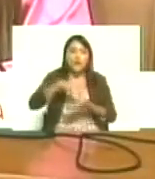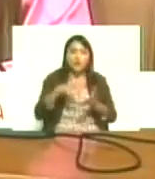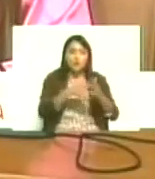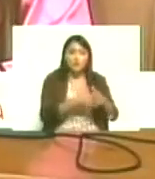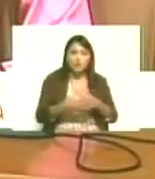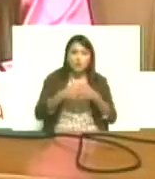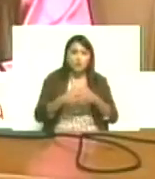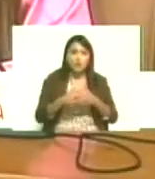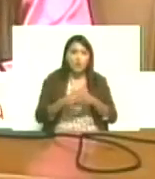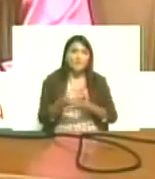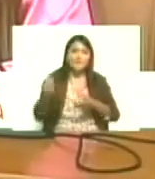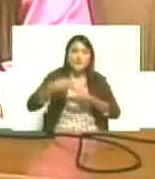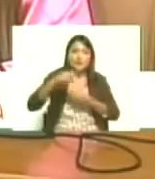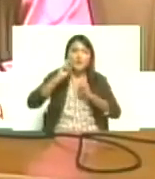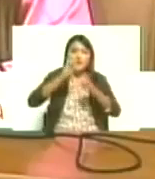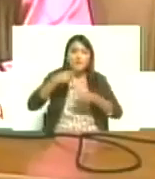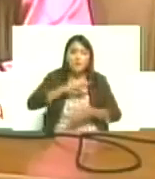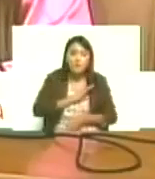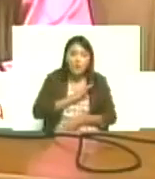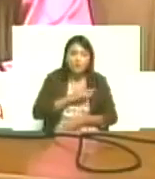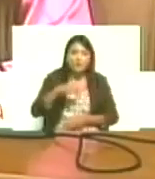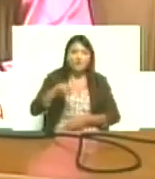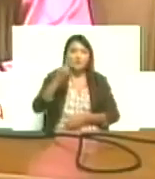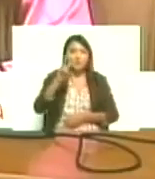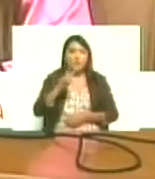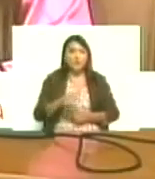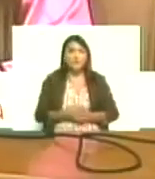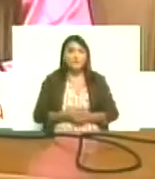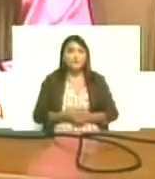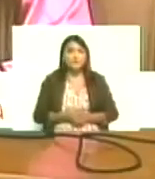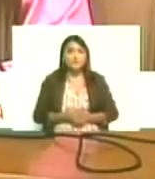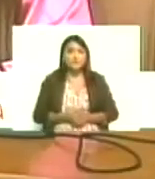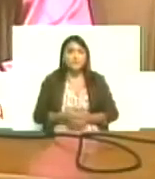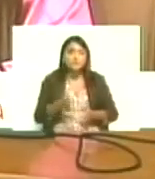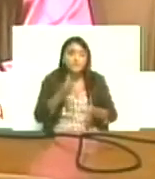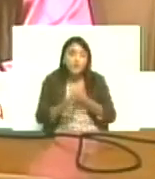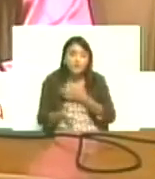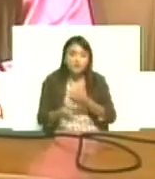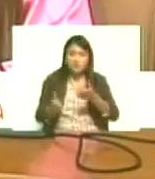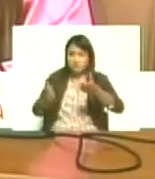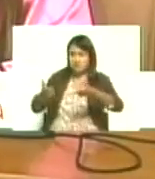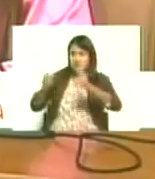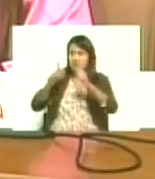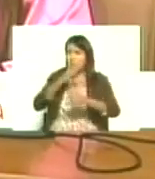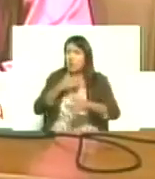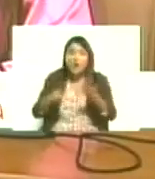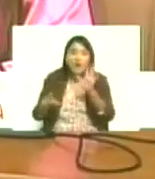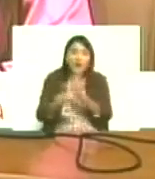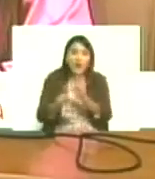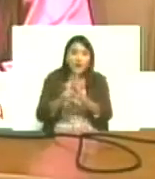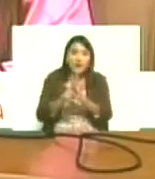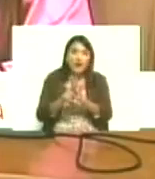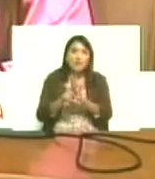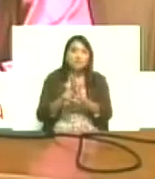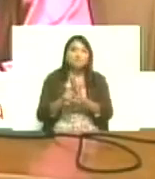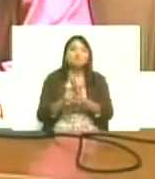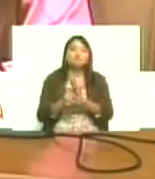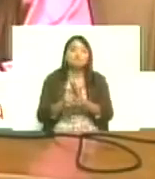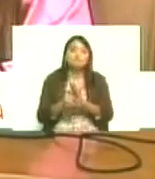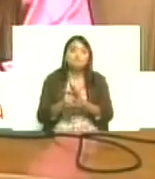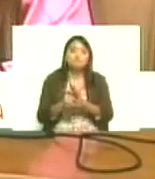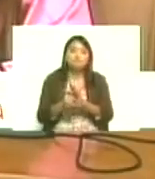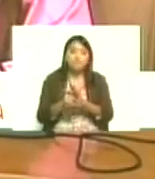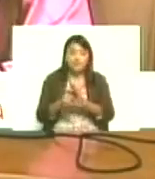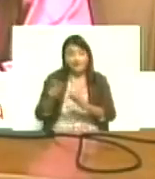Estados Unidos de América en respaldo de las licitaciones ilícitas otorgadas unilateralmente por la